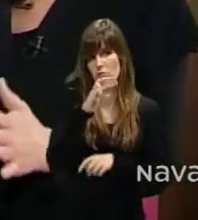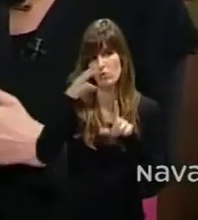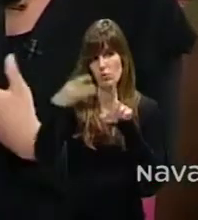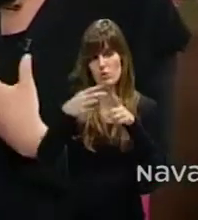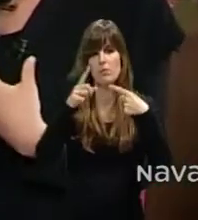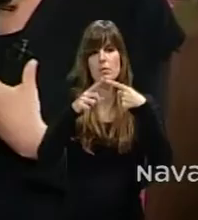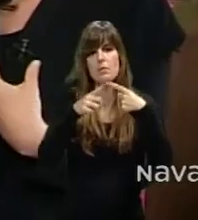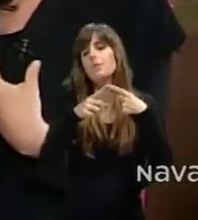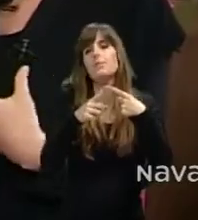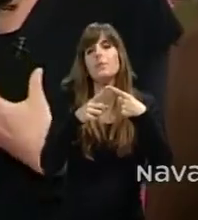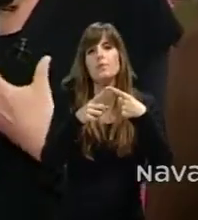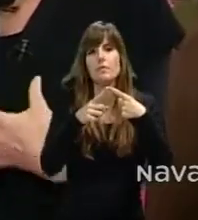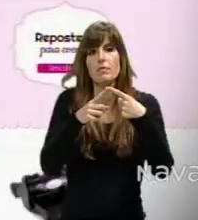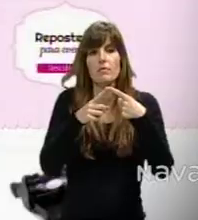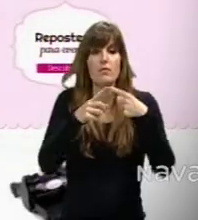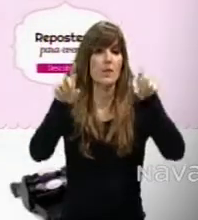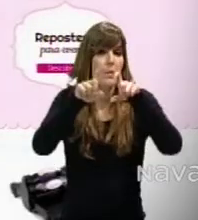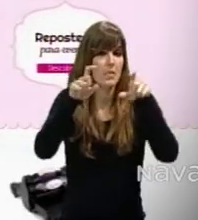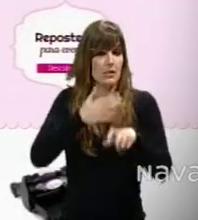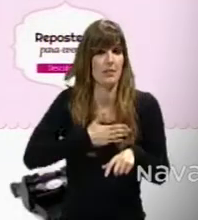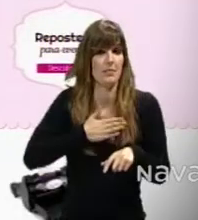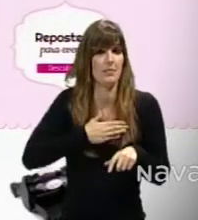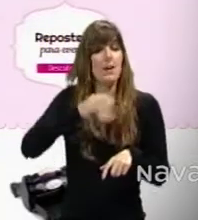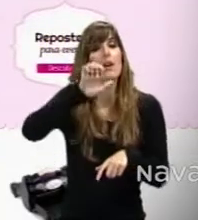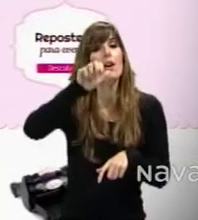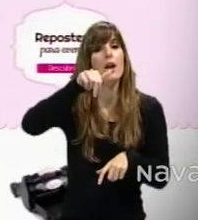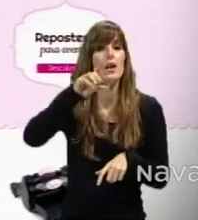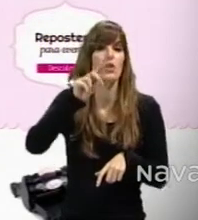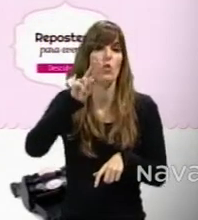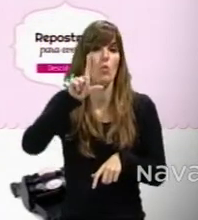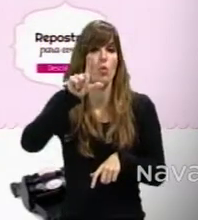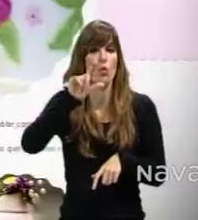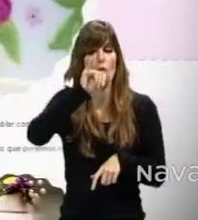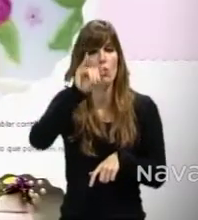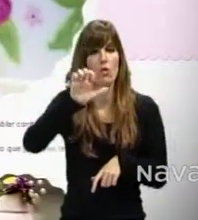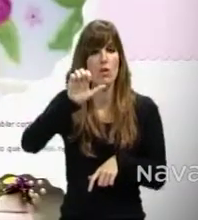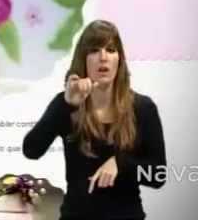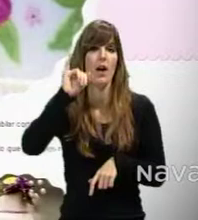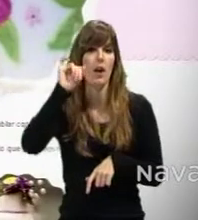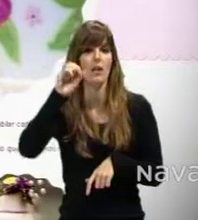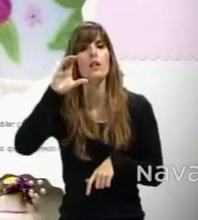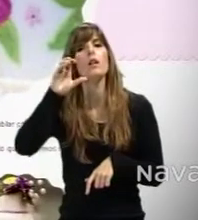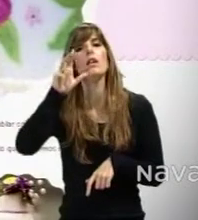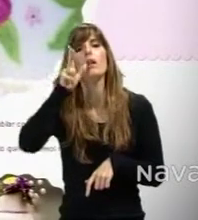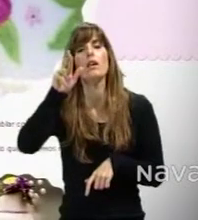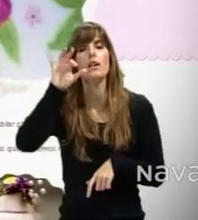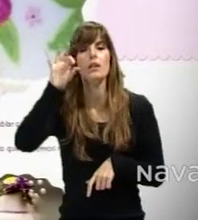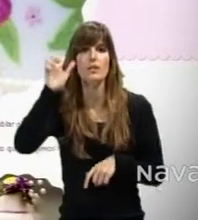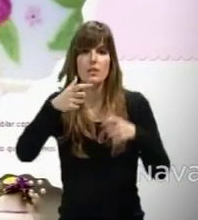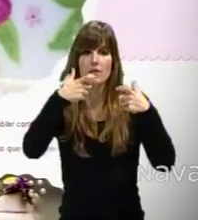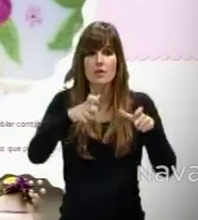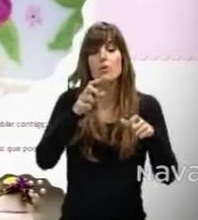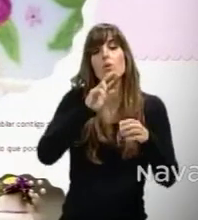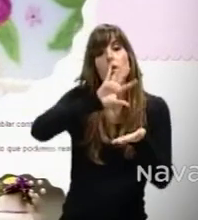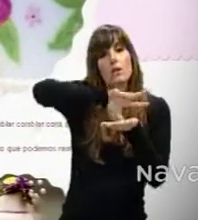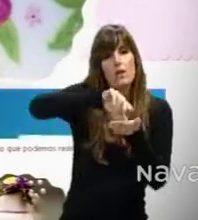Una página web que es la página web de nuestra empresa, en Dulce Ancrista. Ahí tenemos como tres secciones, Repostería creativa, tienda